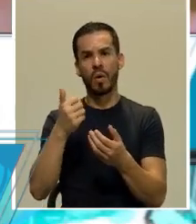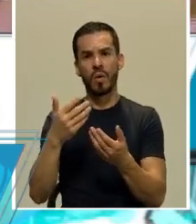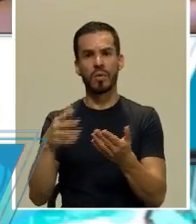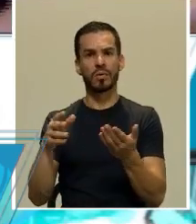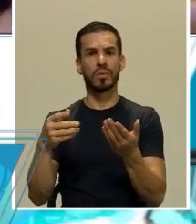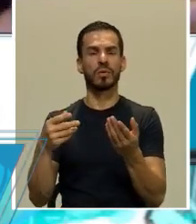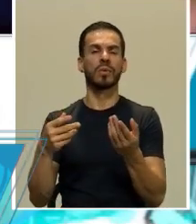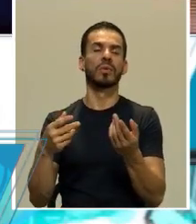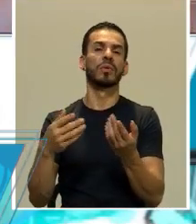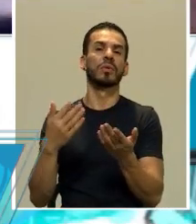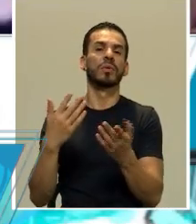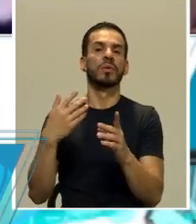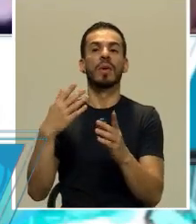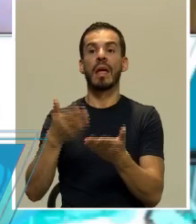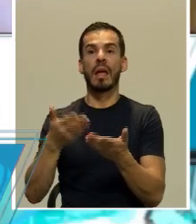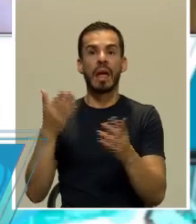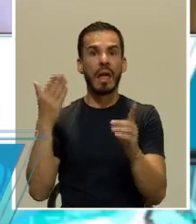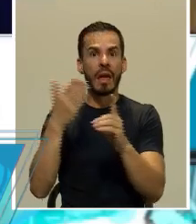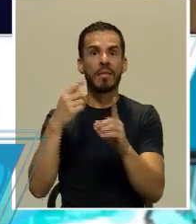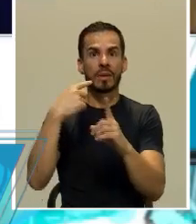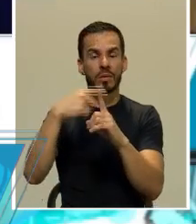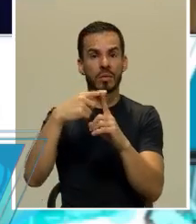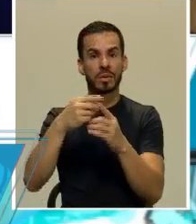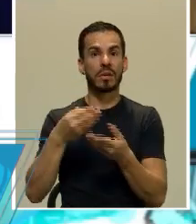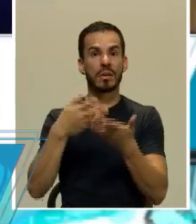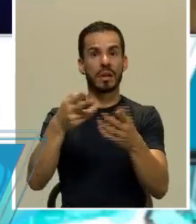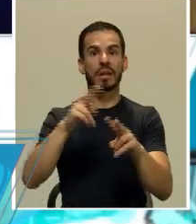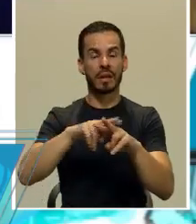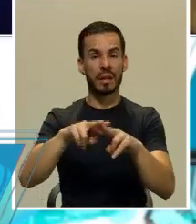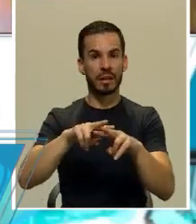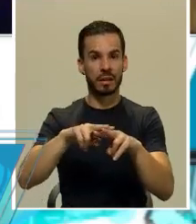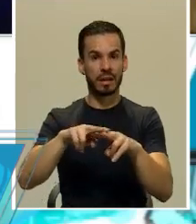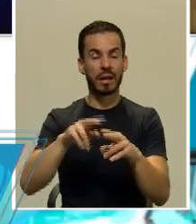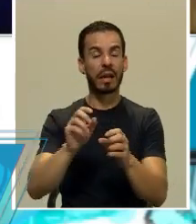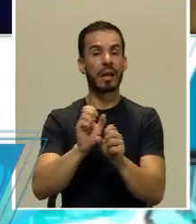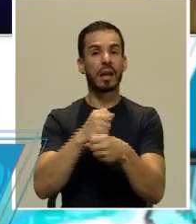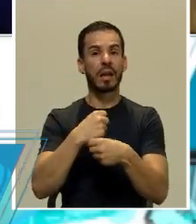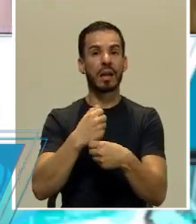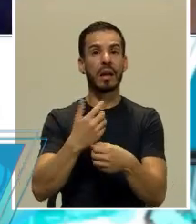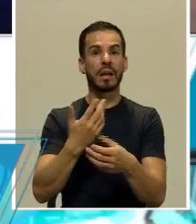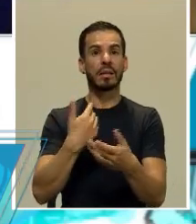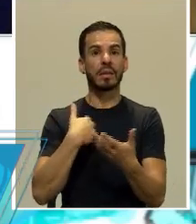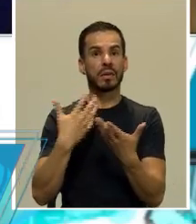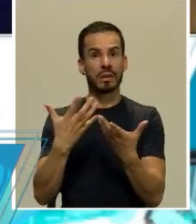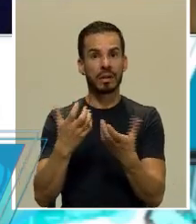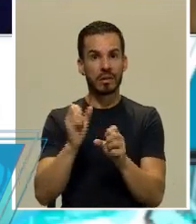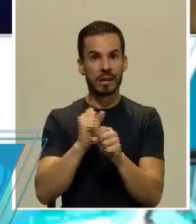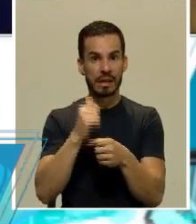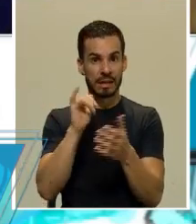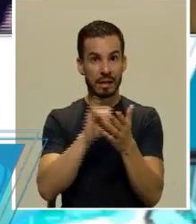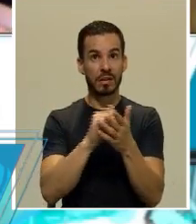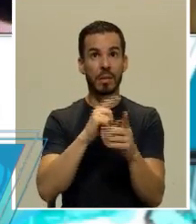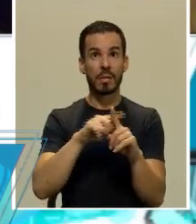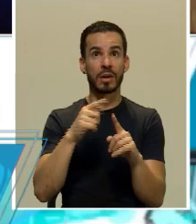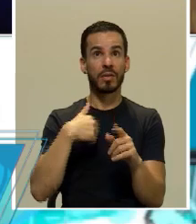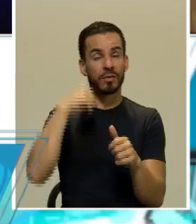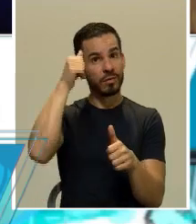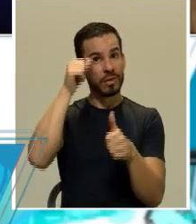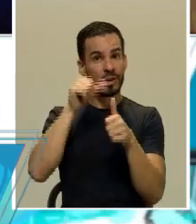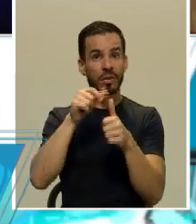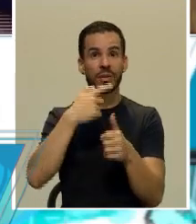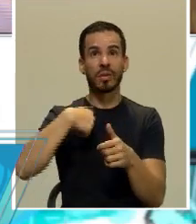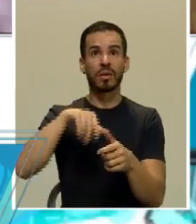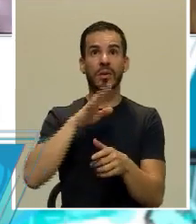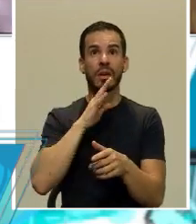costos o de efectos positivos que genera el tren que hacen que queramos hacer eso. Pero recordemos, estamos